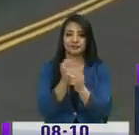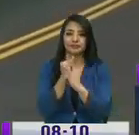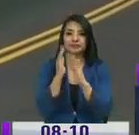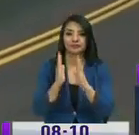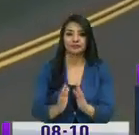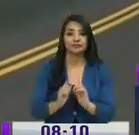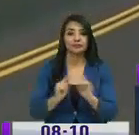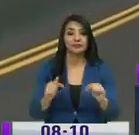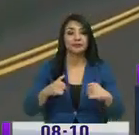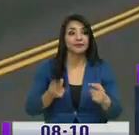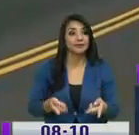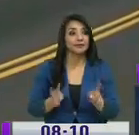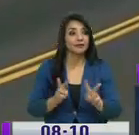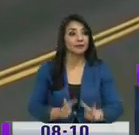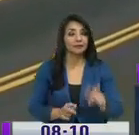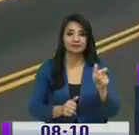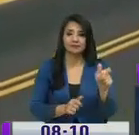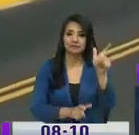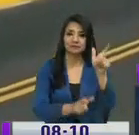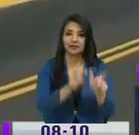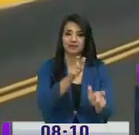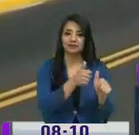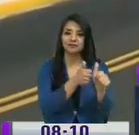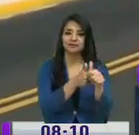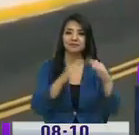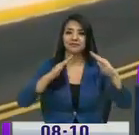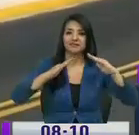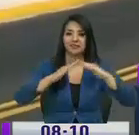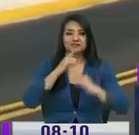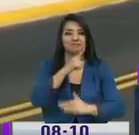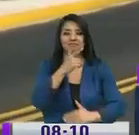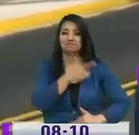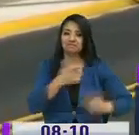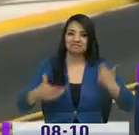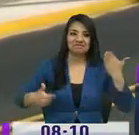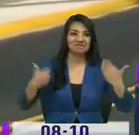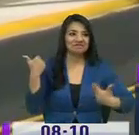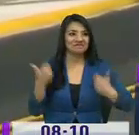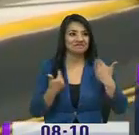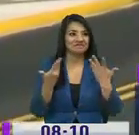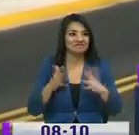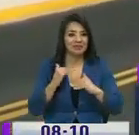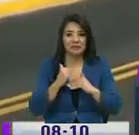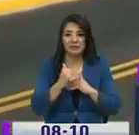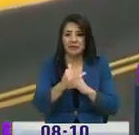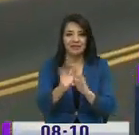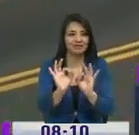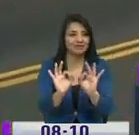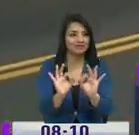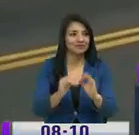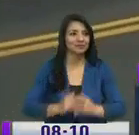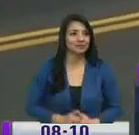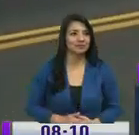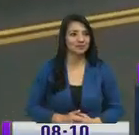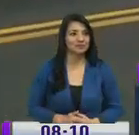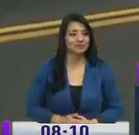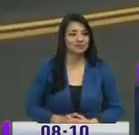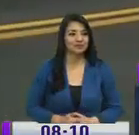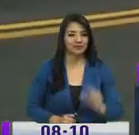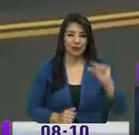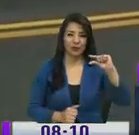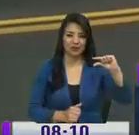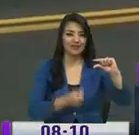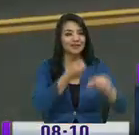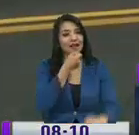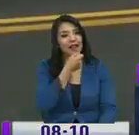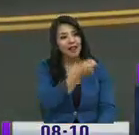pero yo también me encuentro con los moradores de este sector que yo me imagino están contentísimos y voy a hablar con ellos un ratito por acá